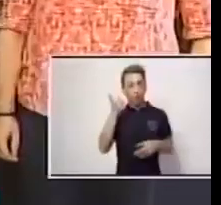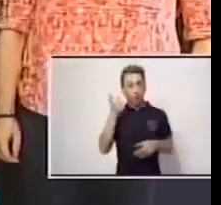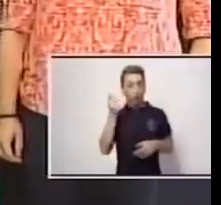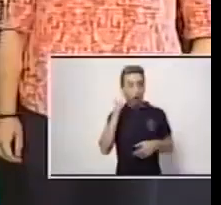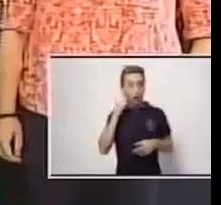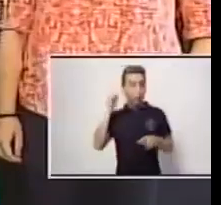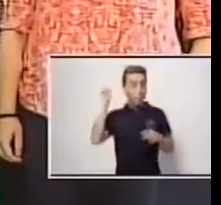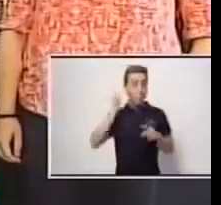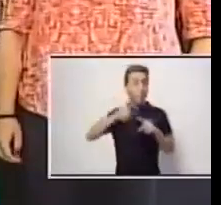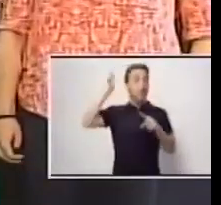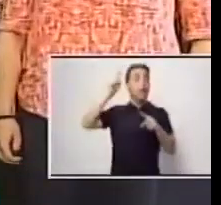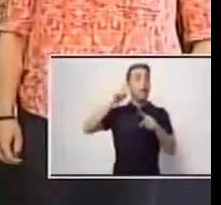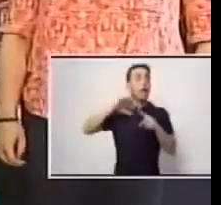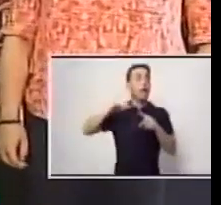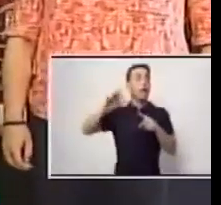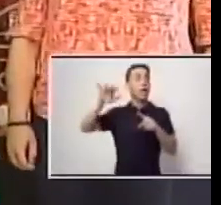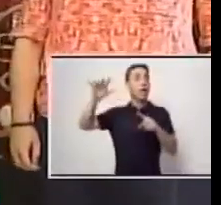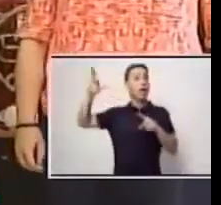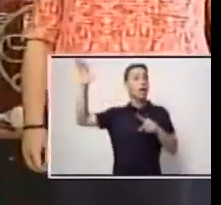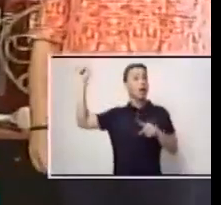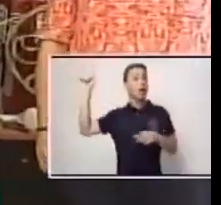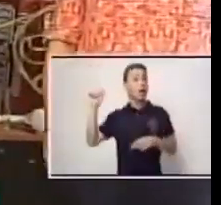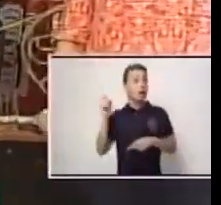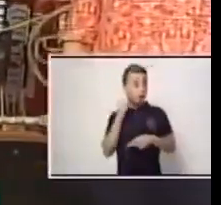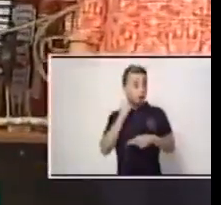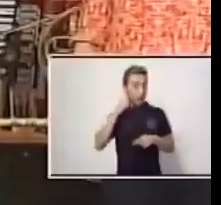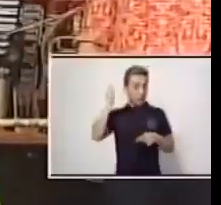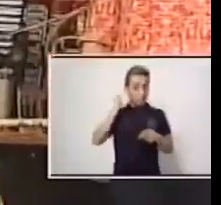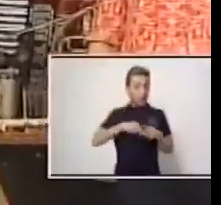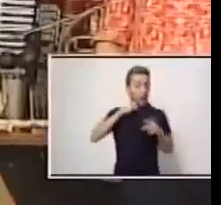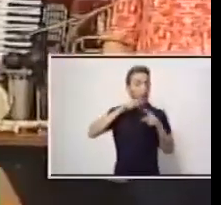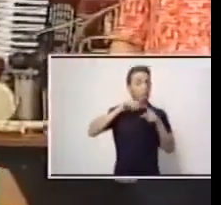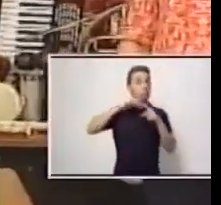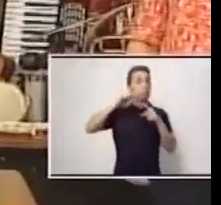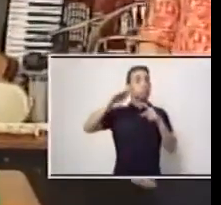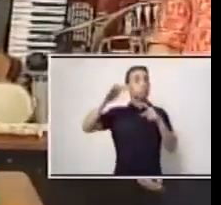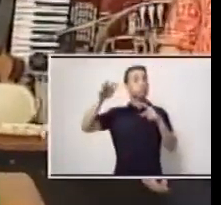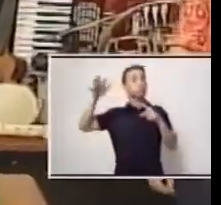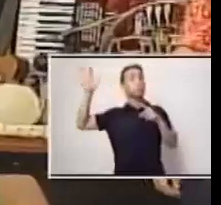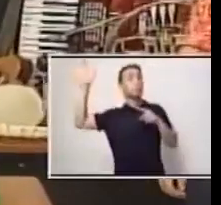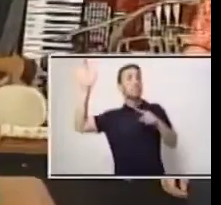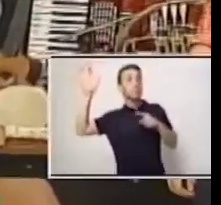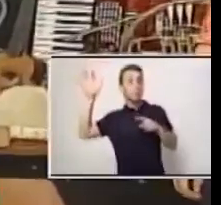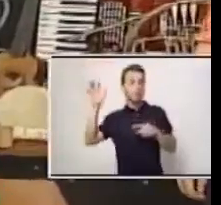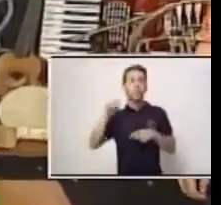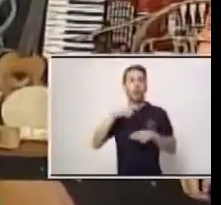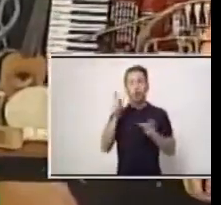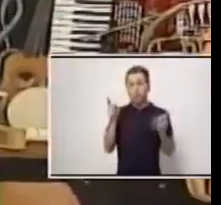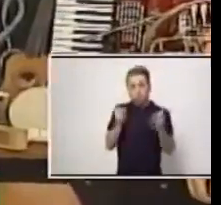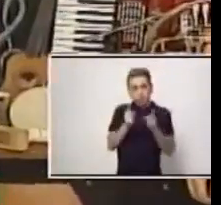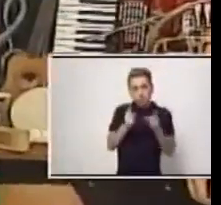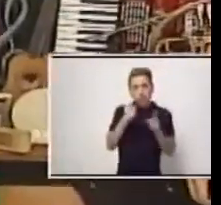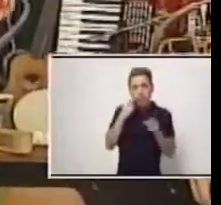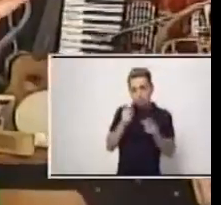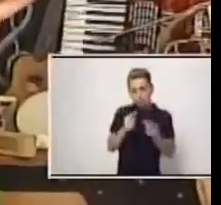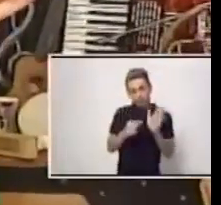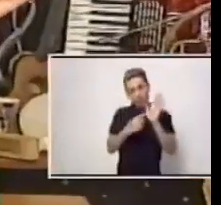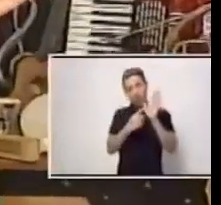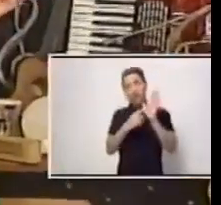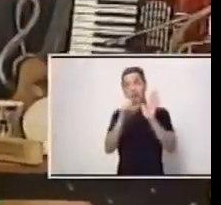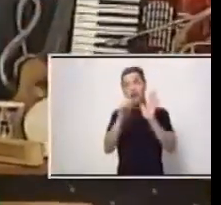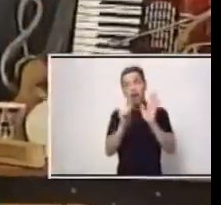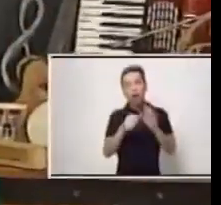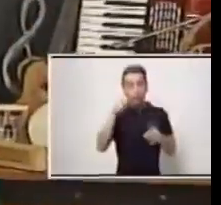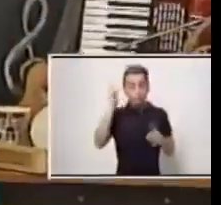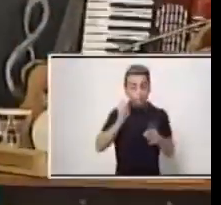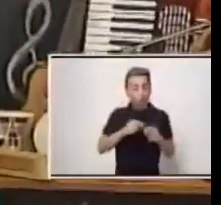Porque miren, el sonido se alarga. ¿Ya escucharon? Y aquí hay otra que es un poco más chiquita y está en nota La.